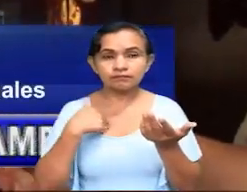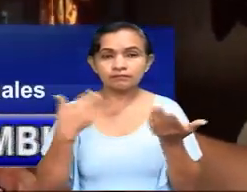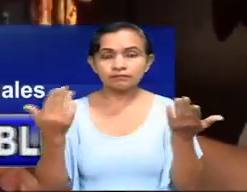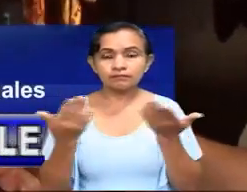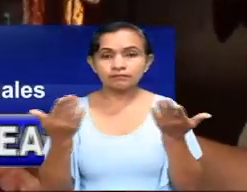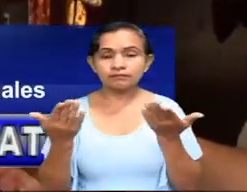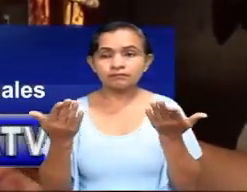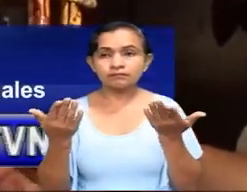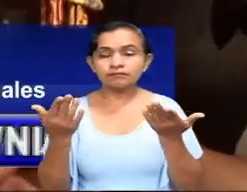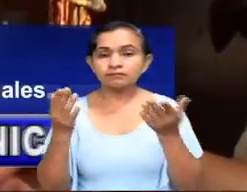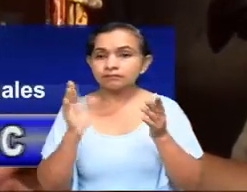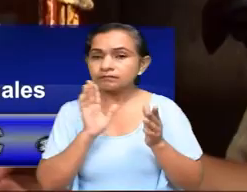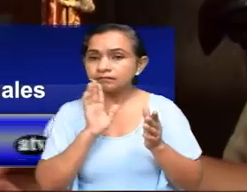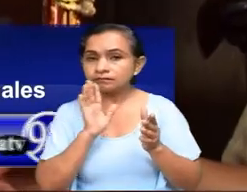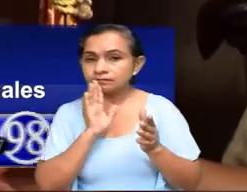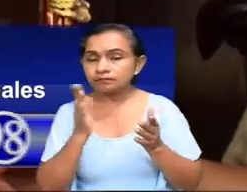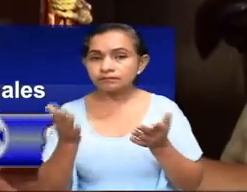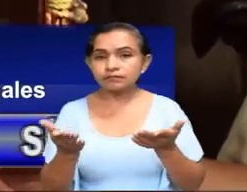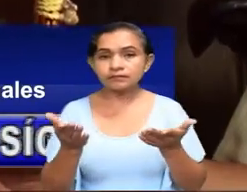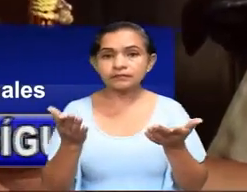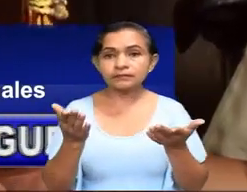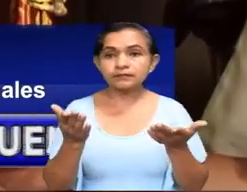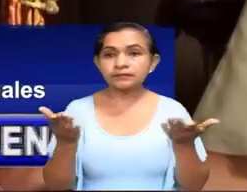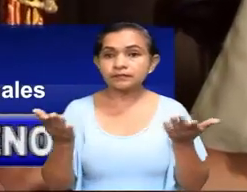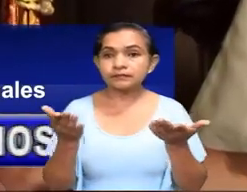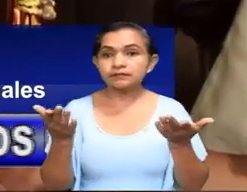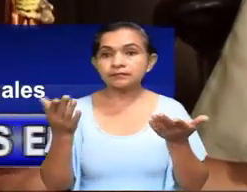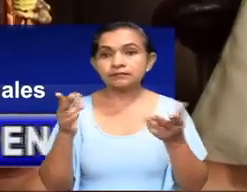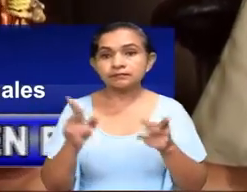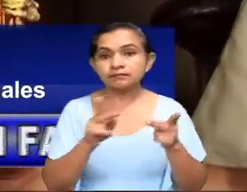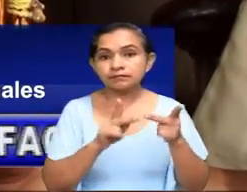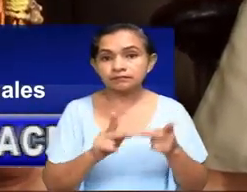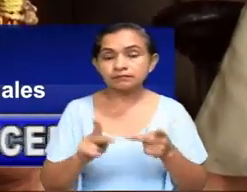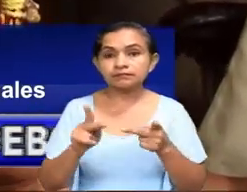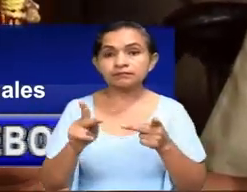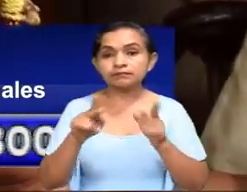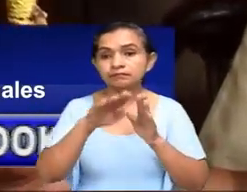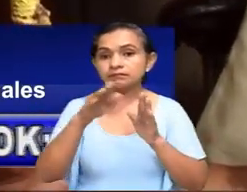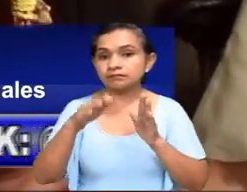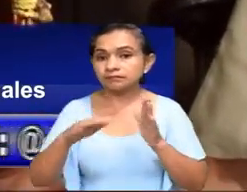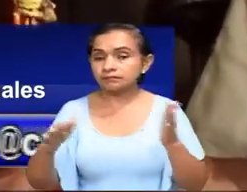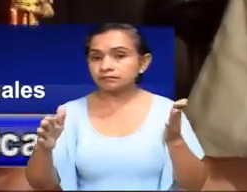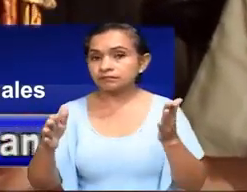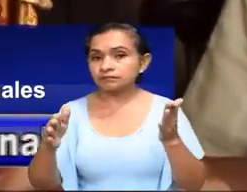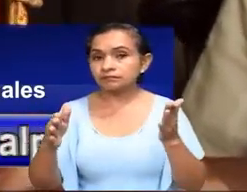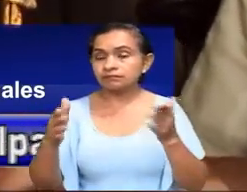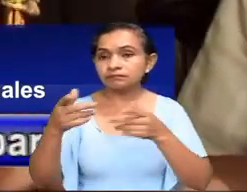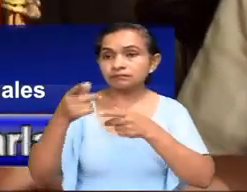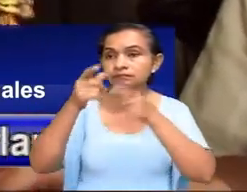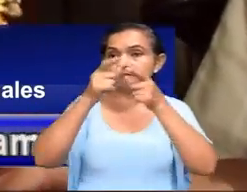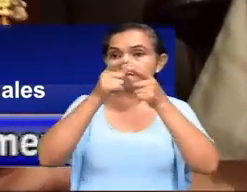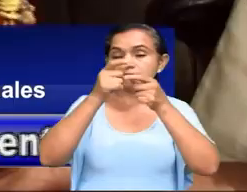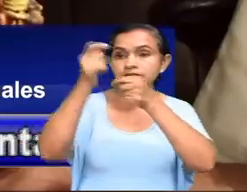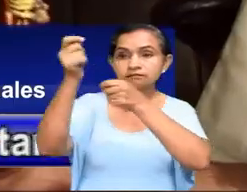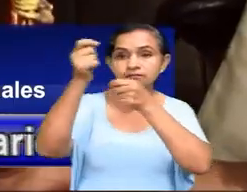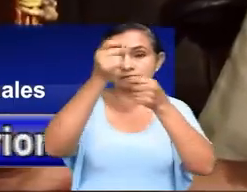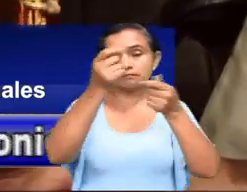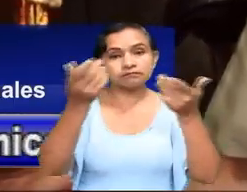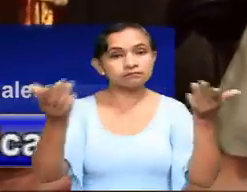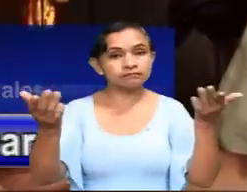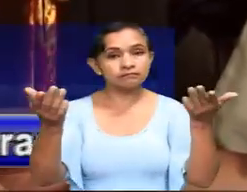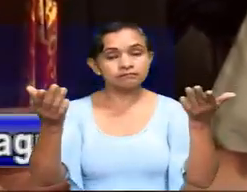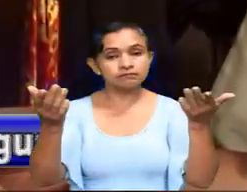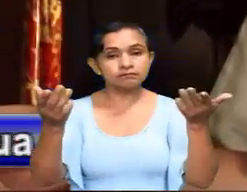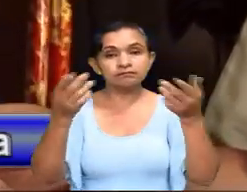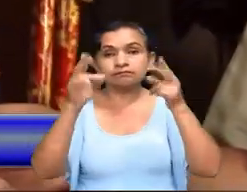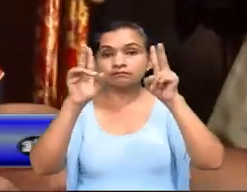que me van resguardando, a los pagos de tamboreros, alquiler de camioneta. las pancartas que van montadas, el